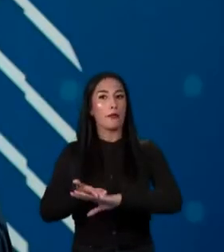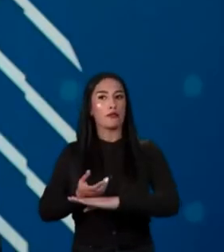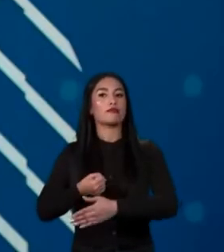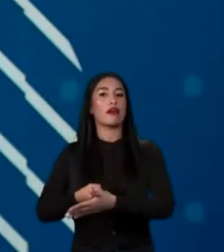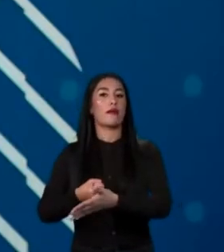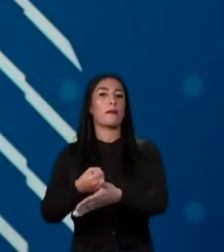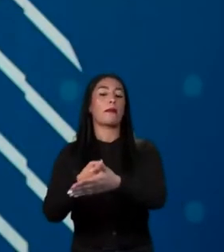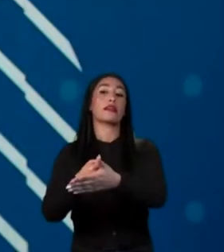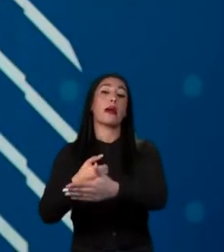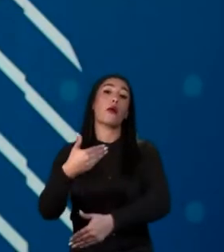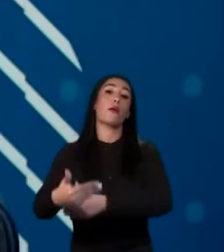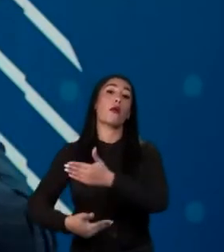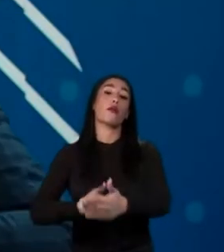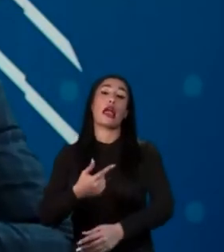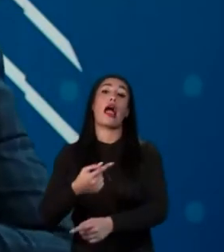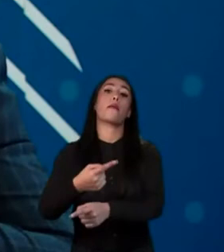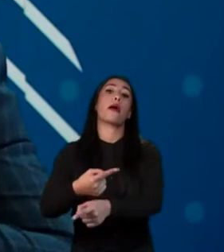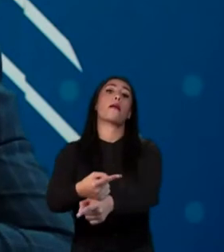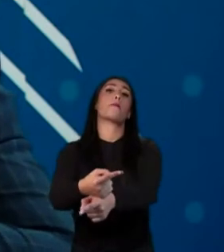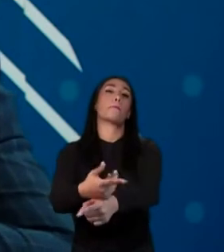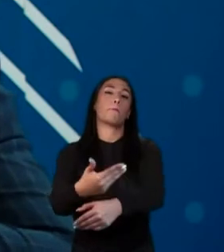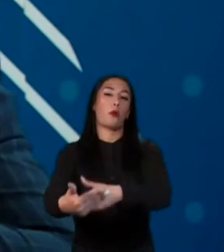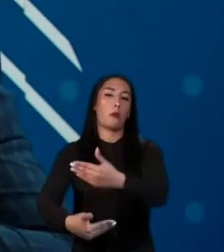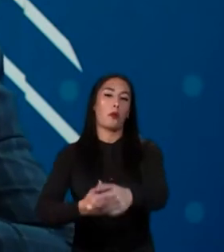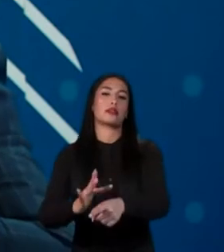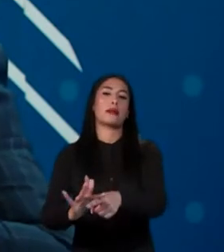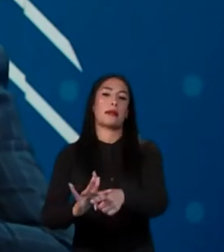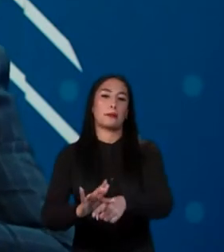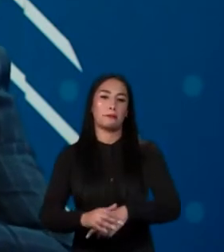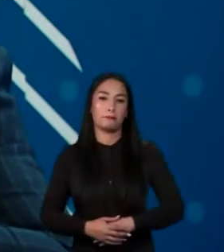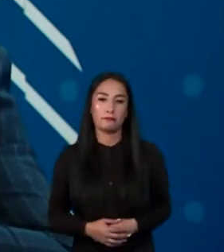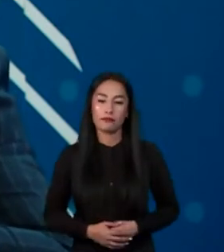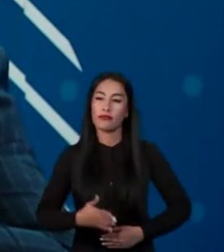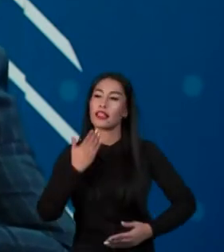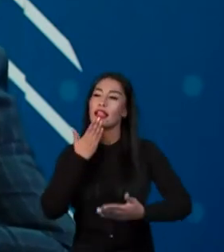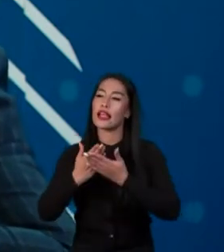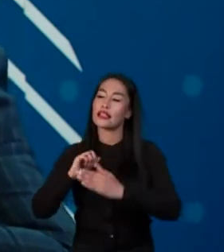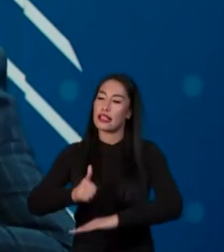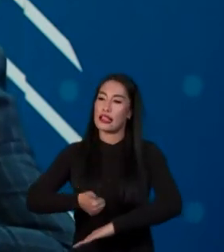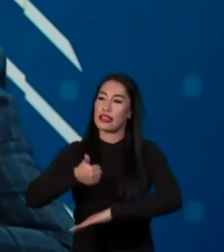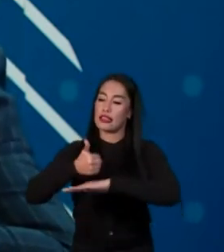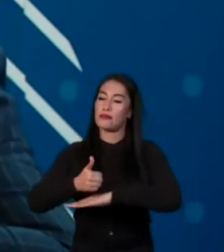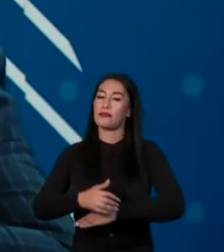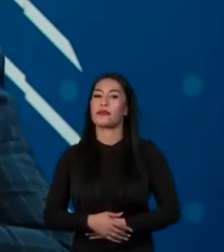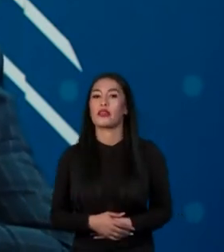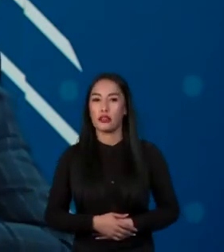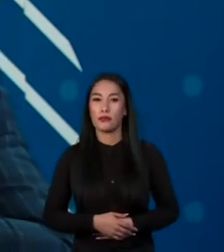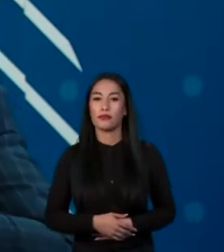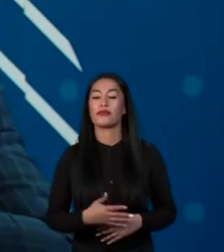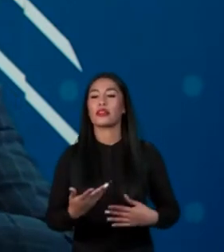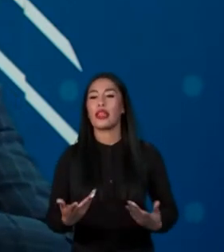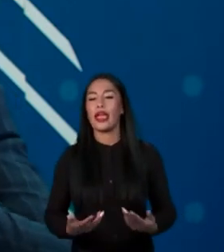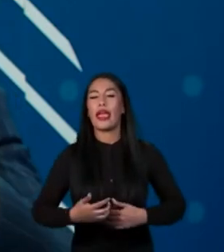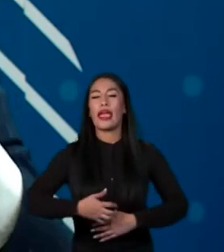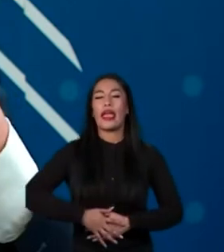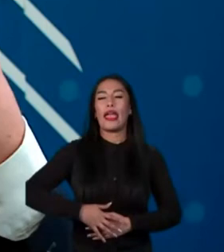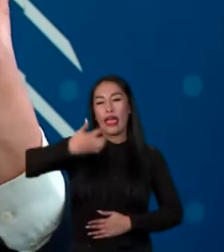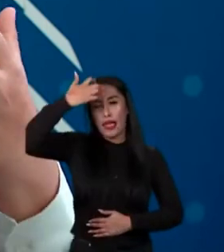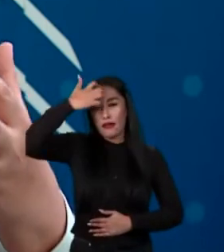gracias vicerrectora rectora hemos hablado del marco nacional de cualificaciones de